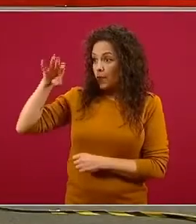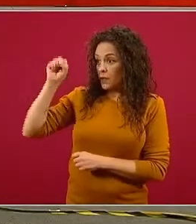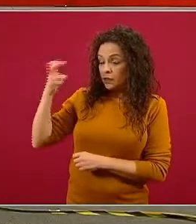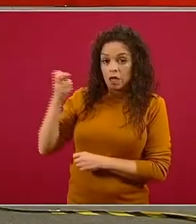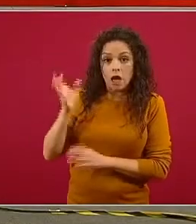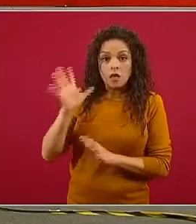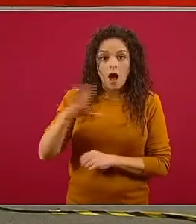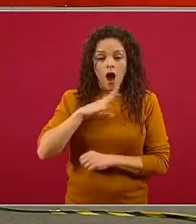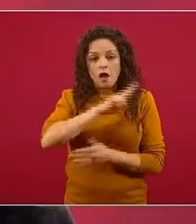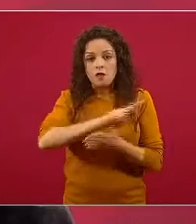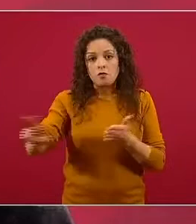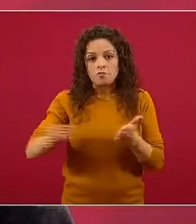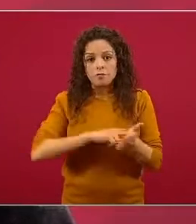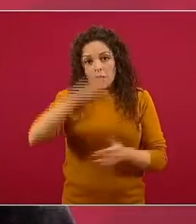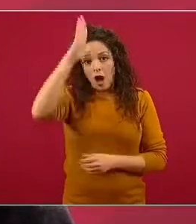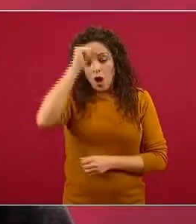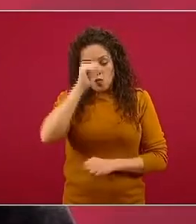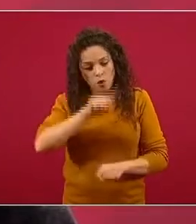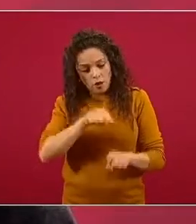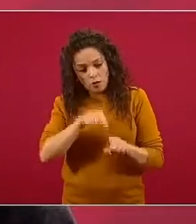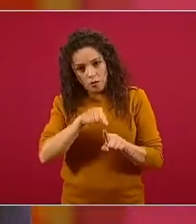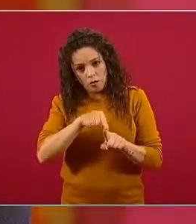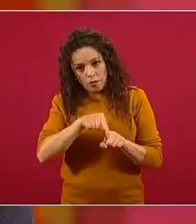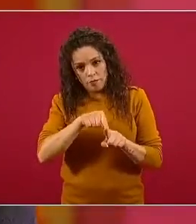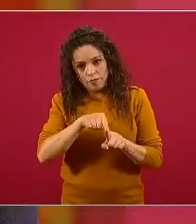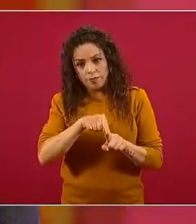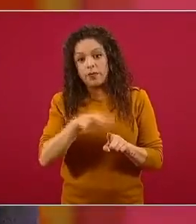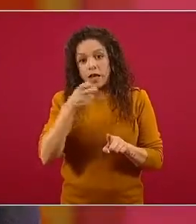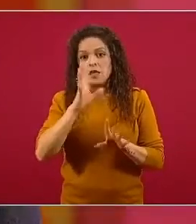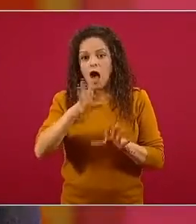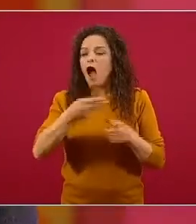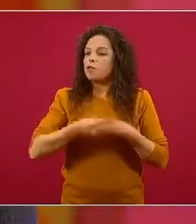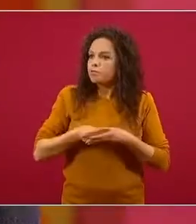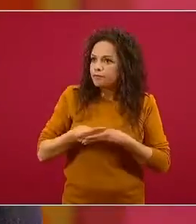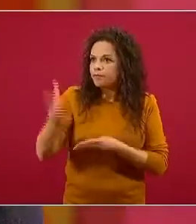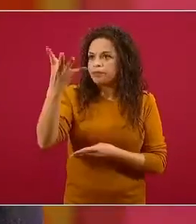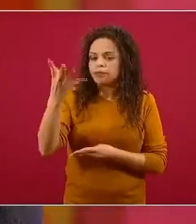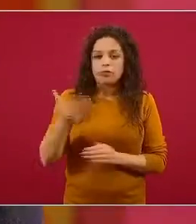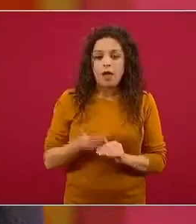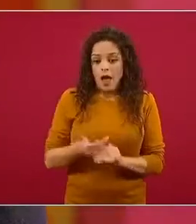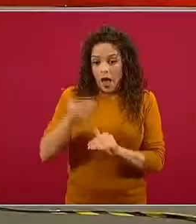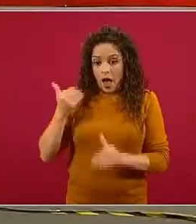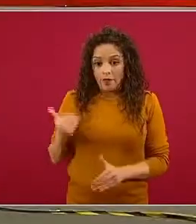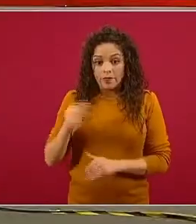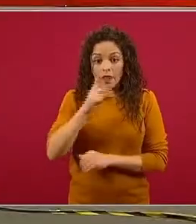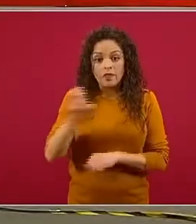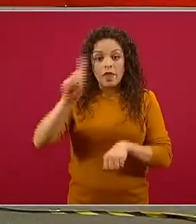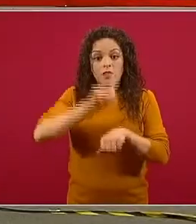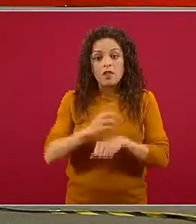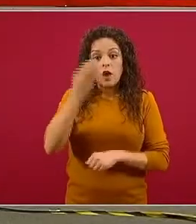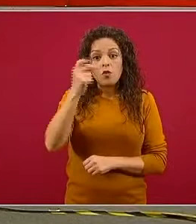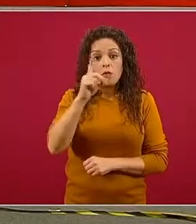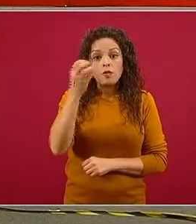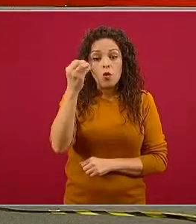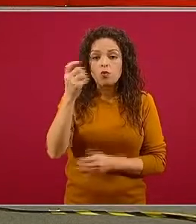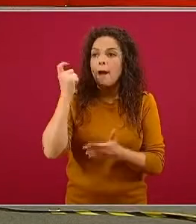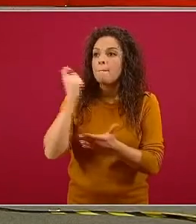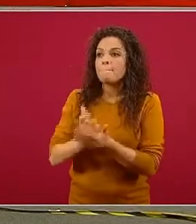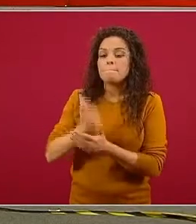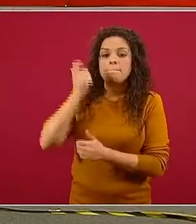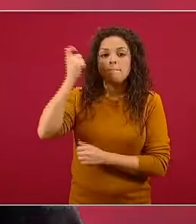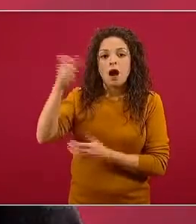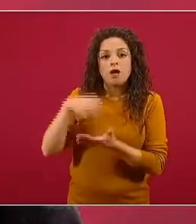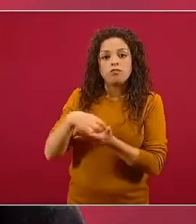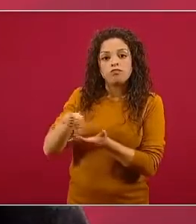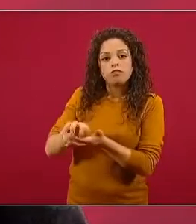se firmó el convenio específico, fue enviado y antes del 9 de octubre pagaremos el anticipo que corresponde de acuerdo a las